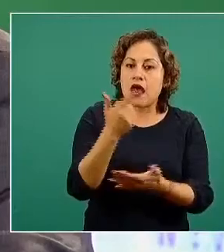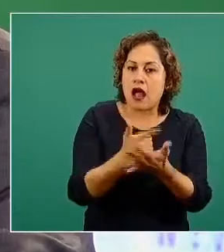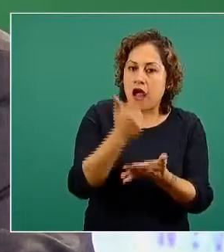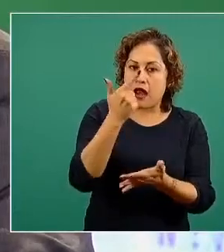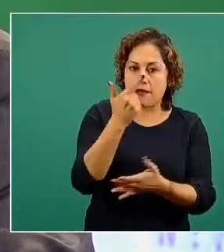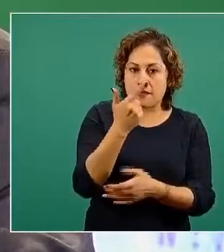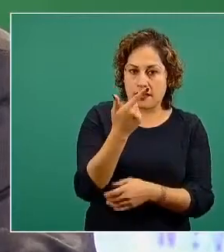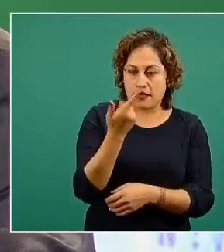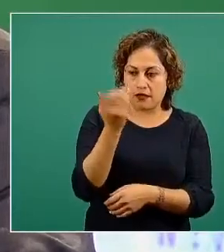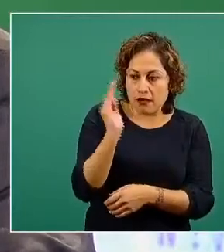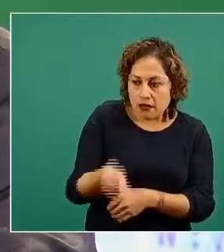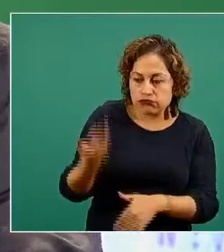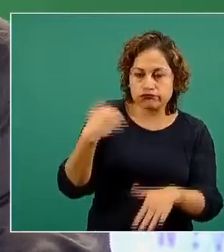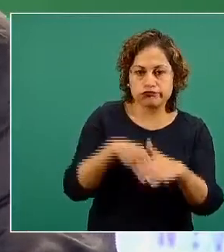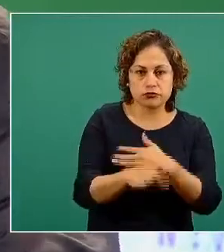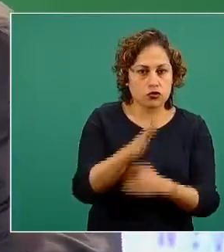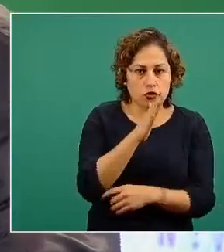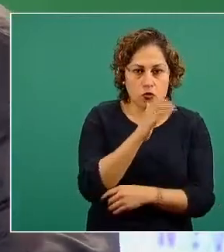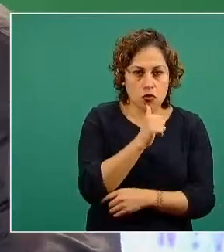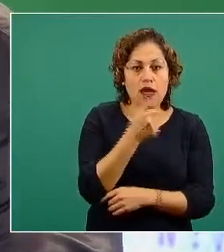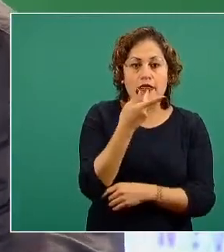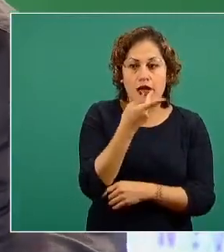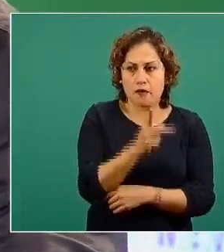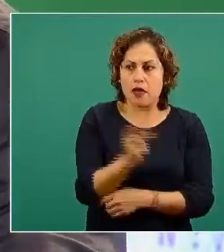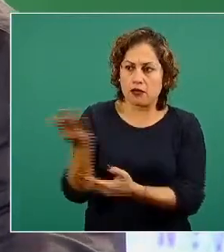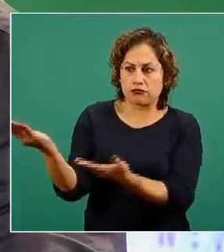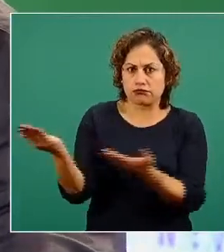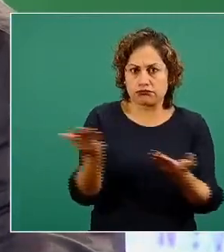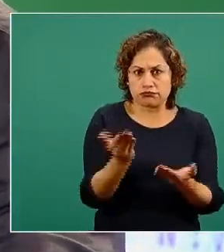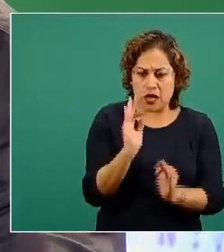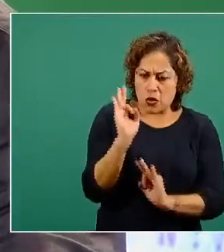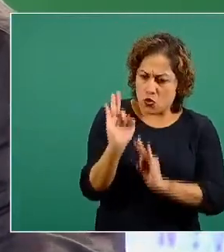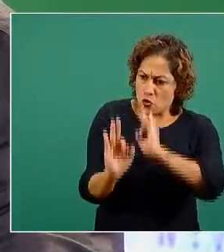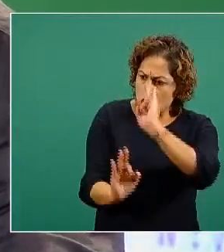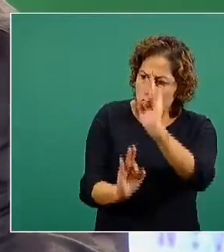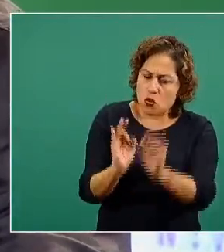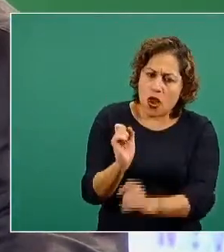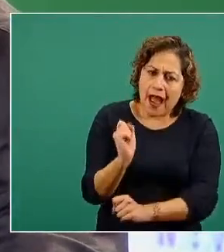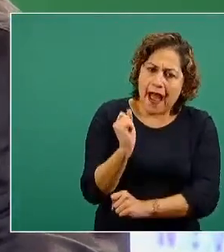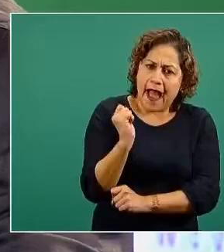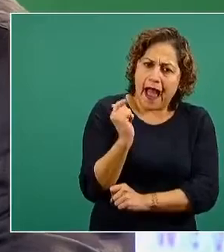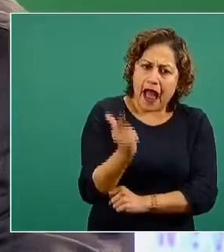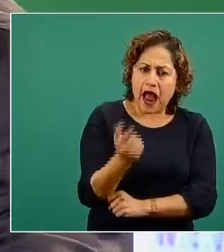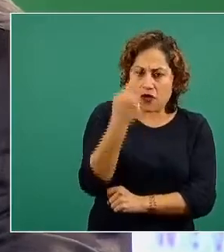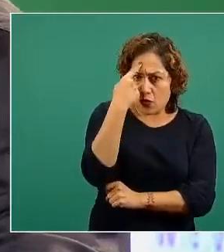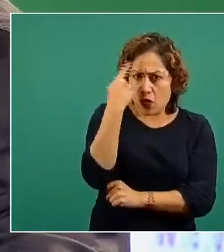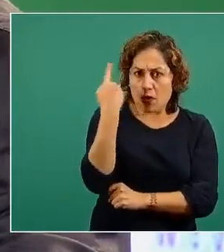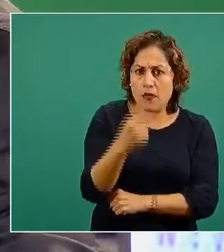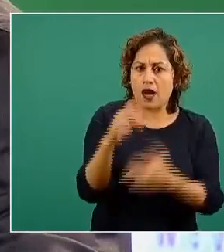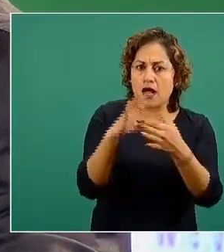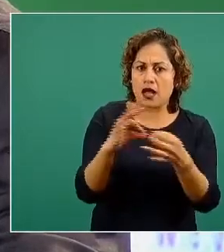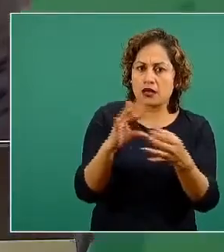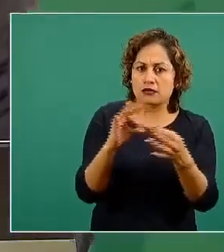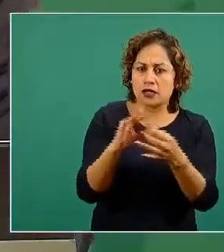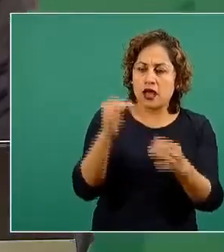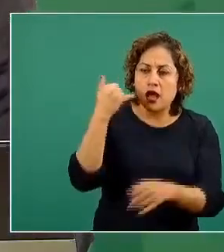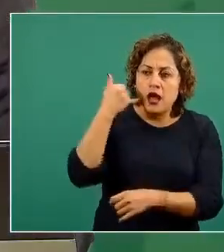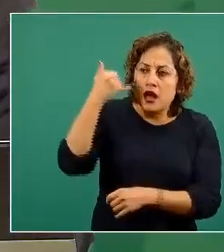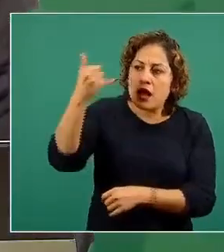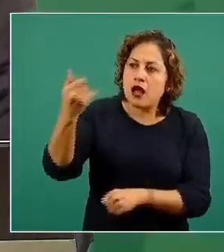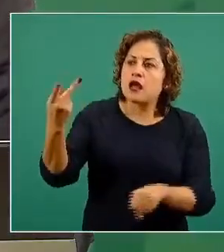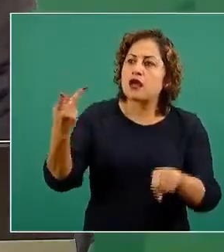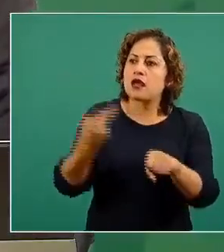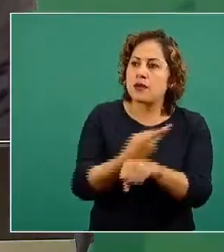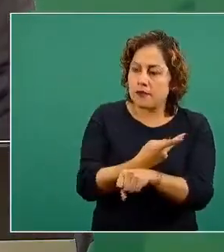es decir, estabilizar al paciente comunicarse con el centro regulador y hacer esta cosa